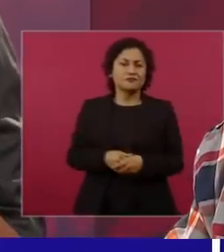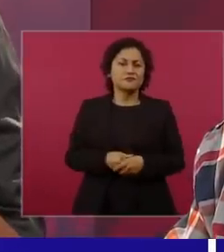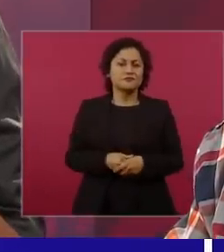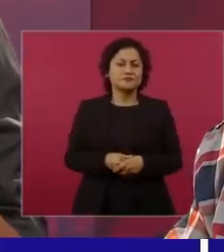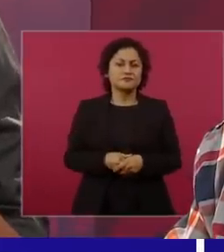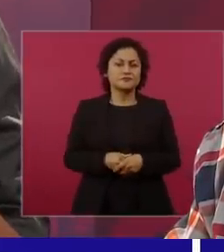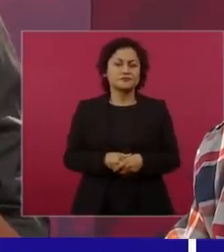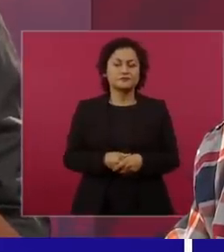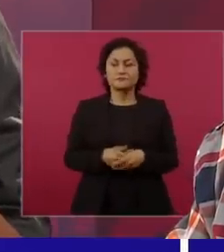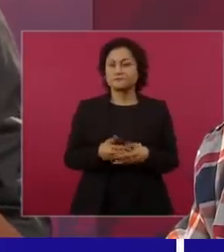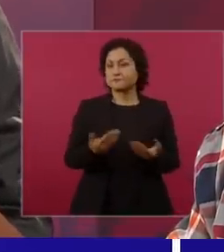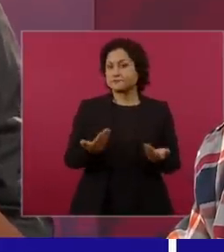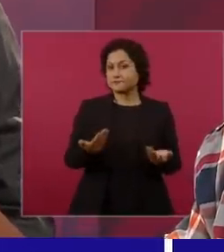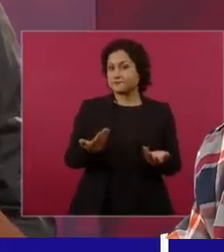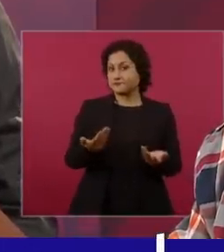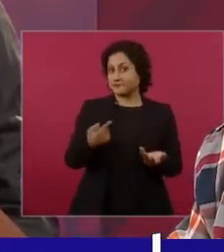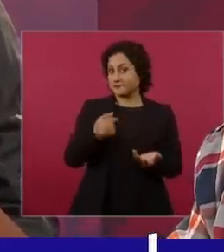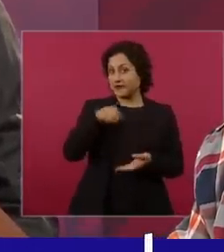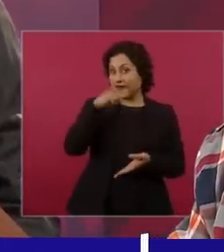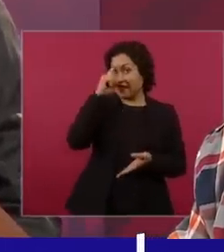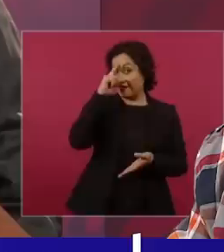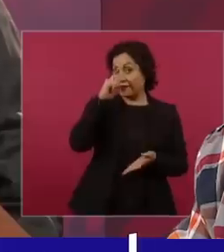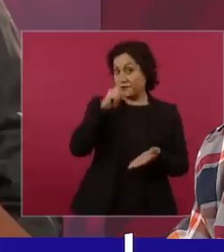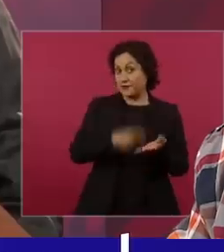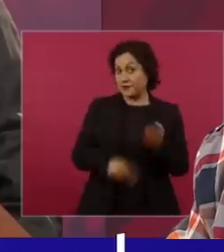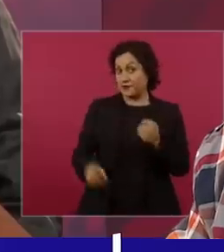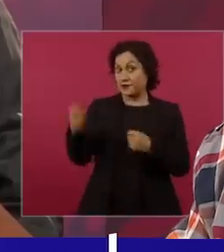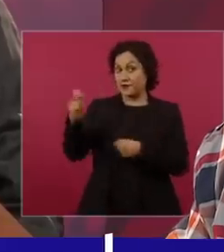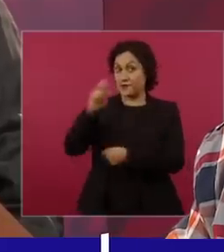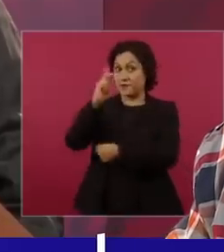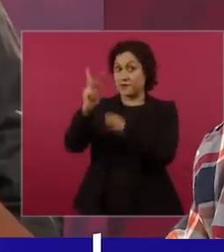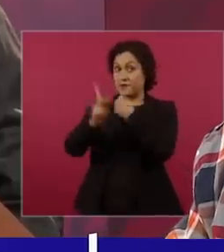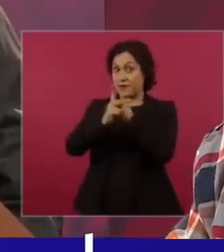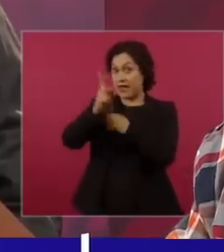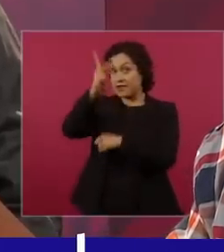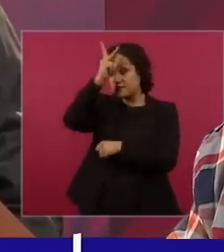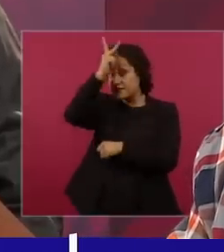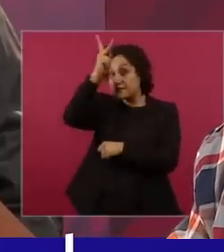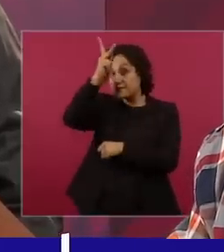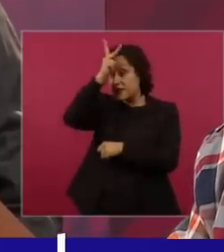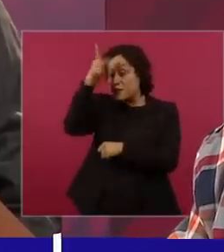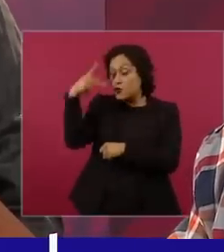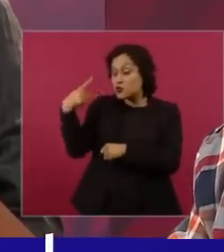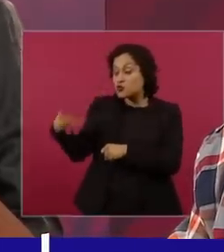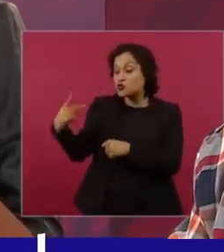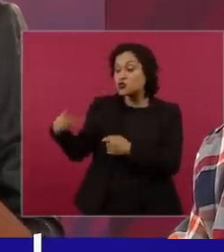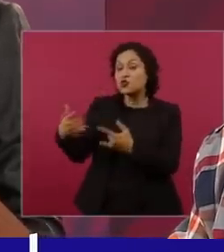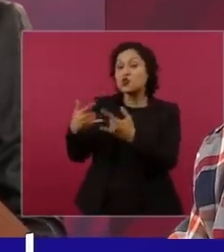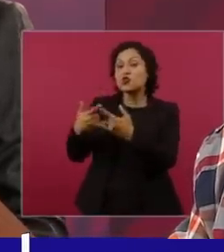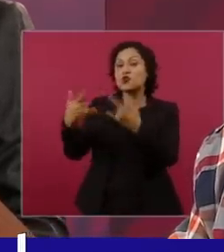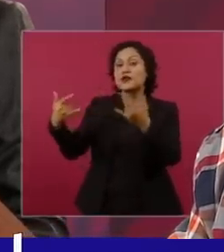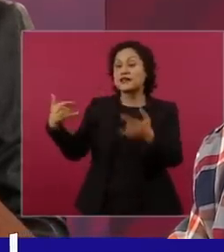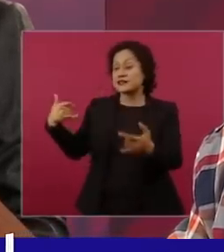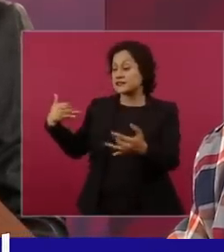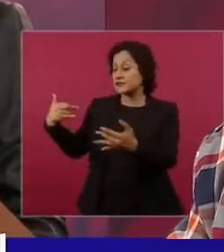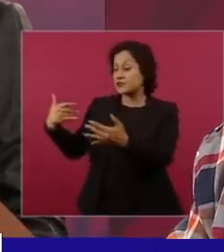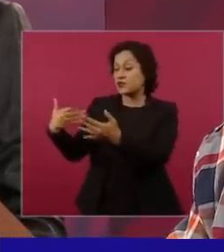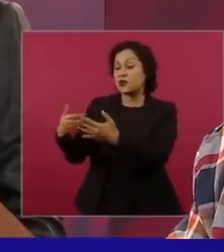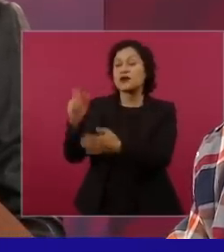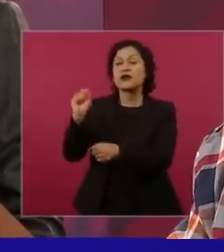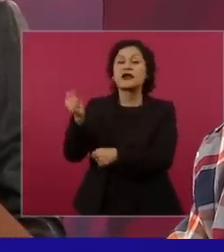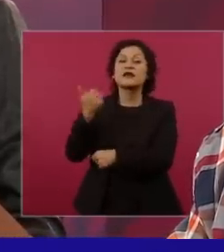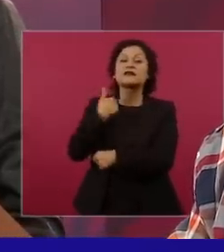Yo creo que es el país con más presidentes o en la cárcel